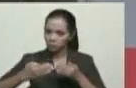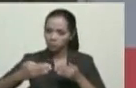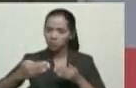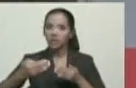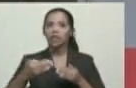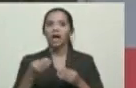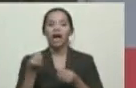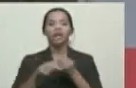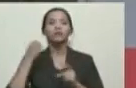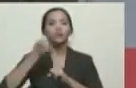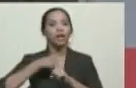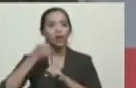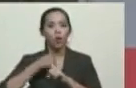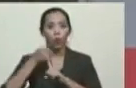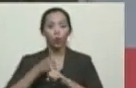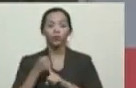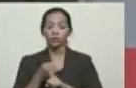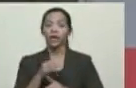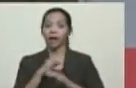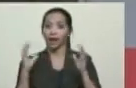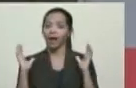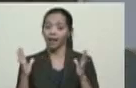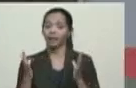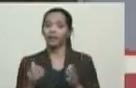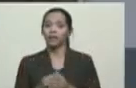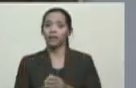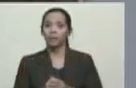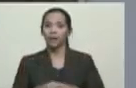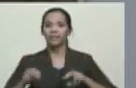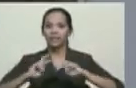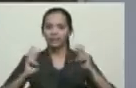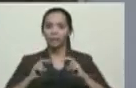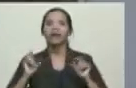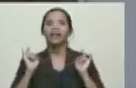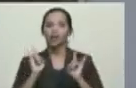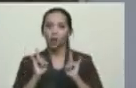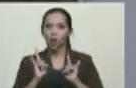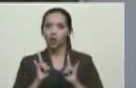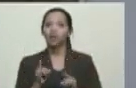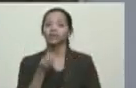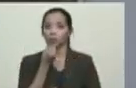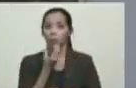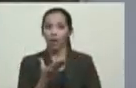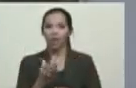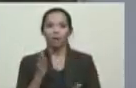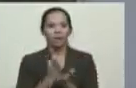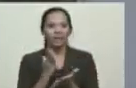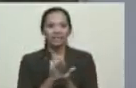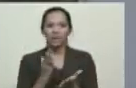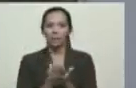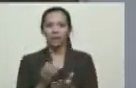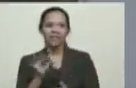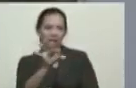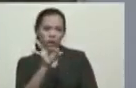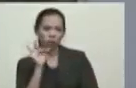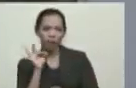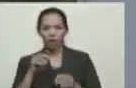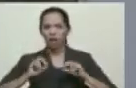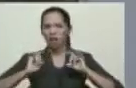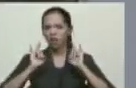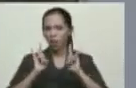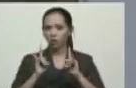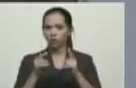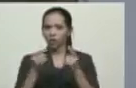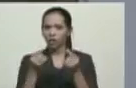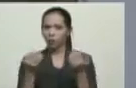una lucha tremenda para llevar las causas del rock, que siempre son las buenas, porque siempre se ha querido estigmatizar el rock con otras cosas, pero